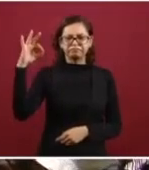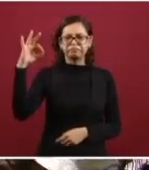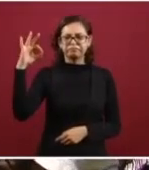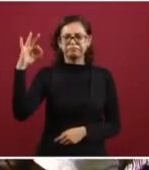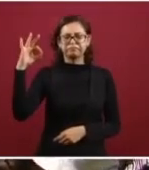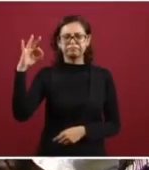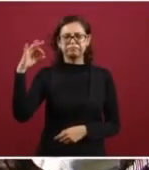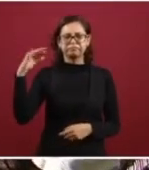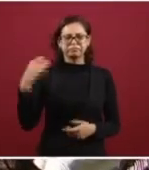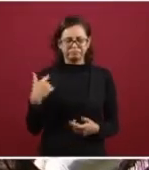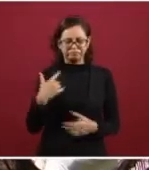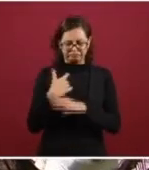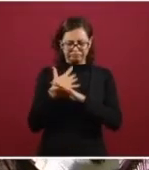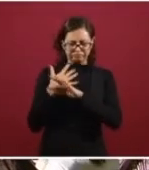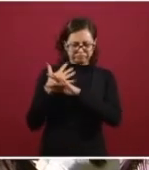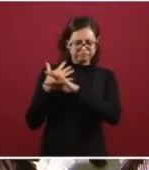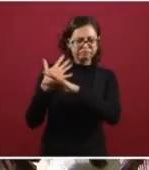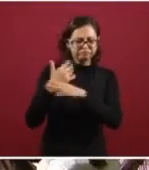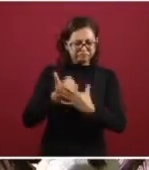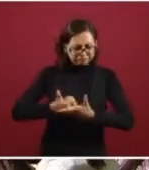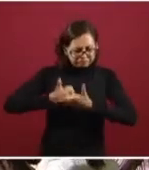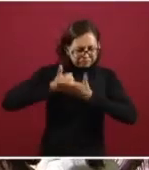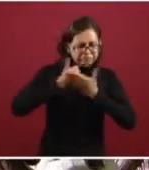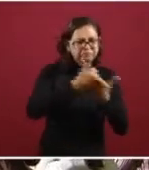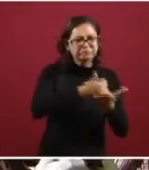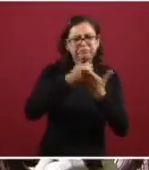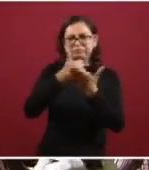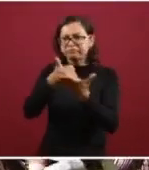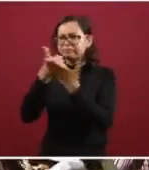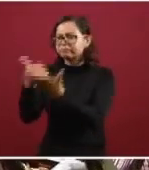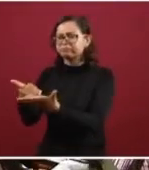en brindar auxilio.